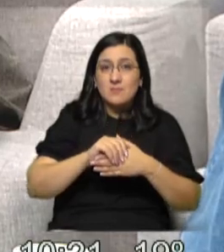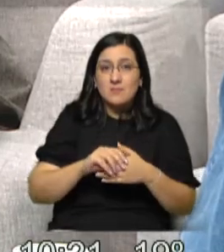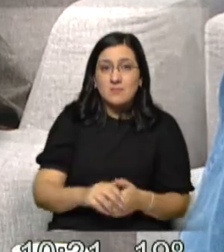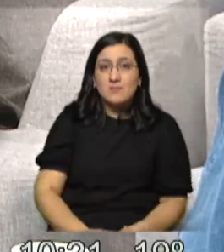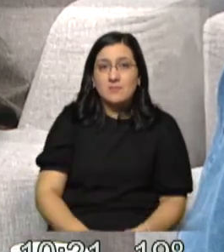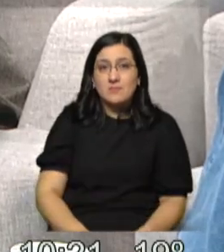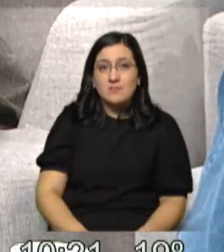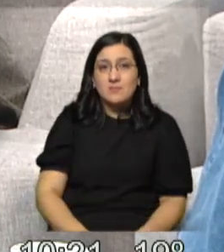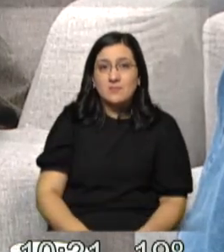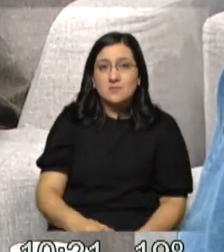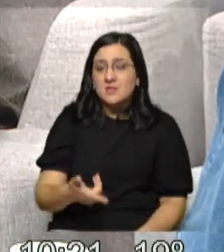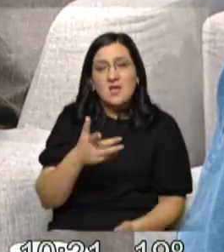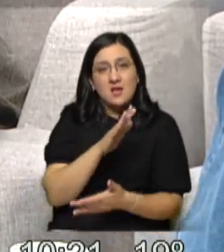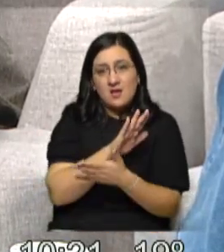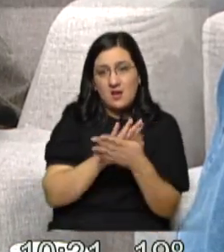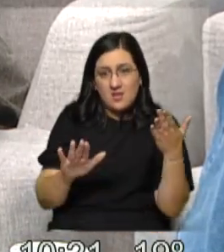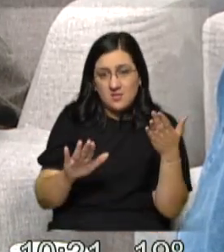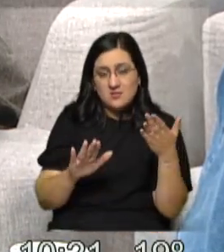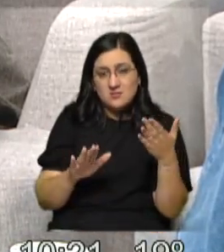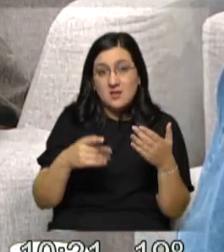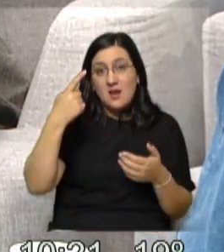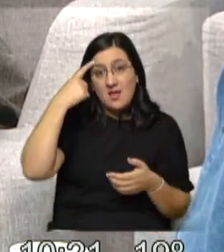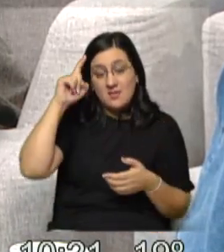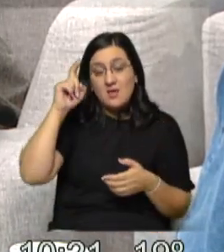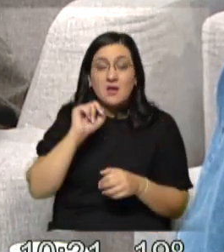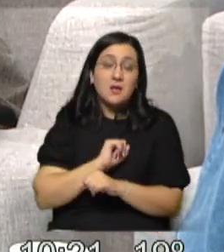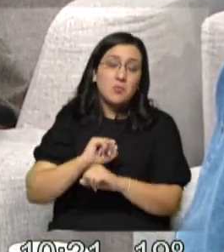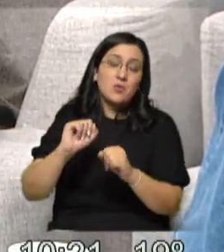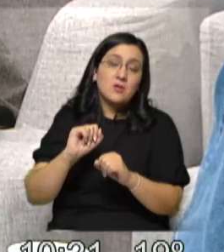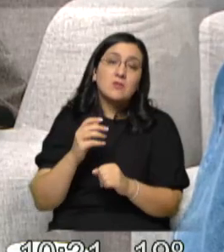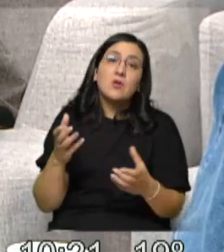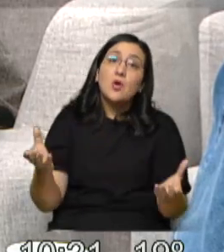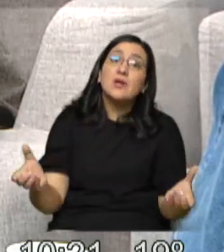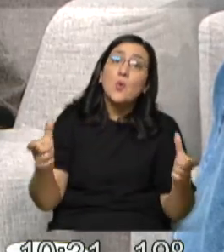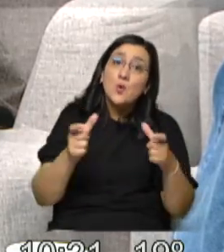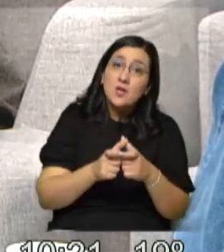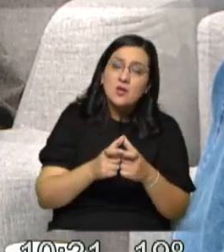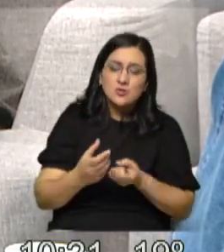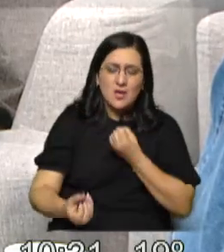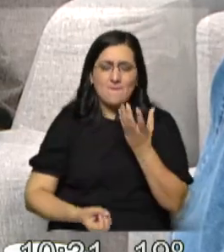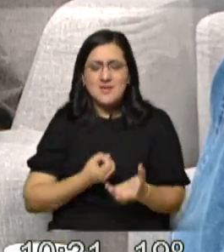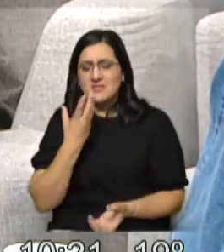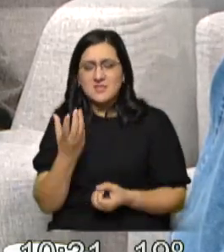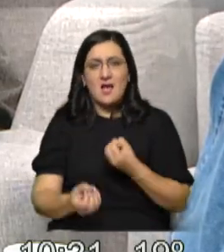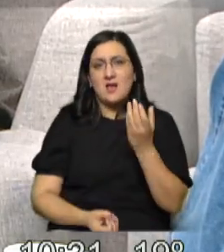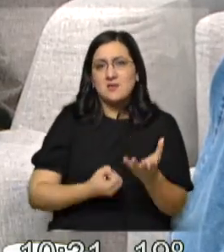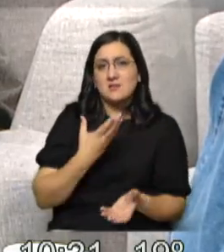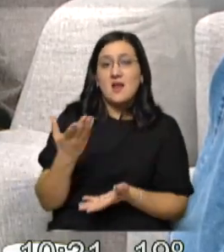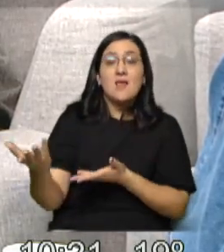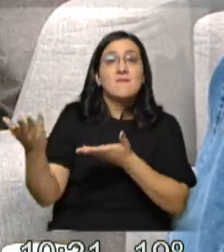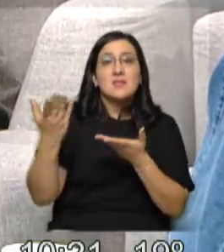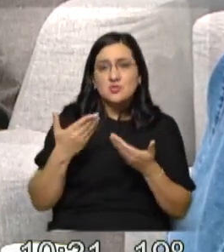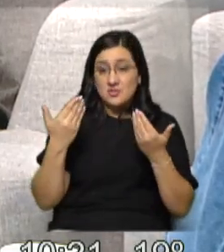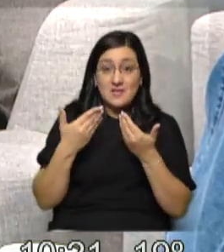experimentarlo. Sí, no tiene ningún costo. La idea justamente es poder colectivizar todo esto. La invitación